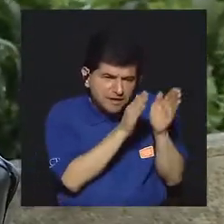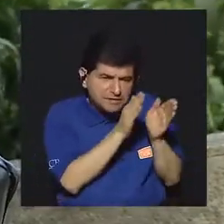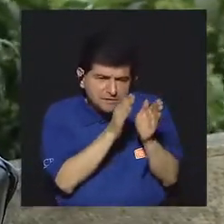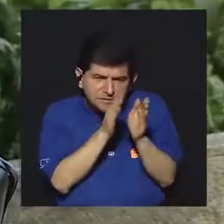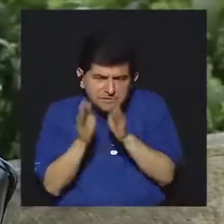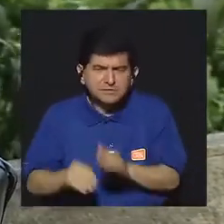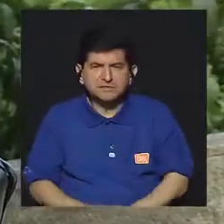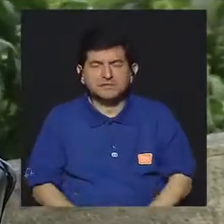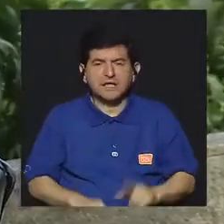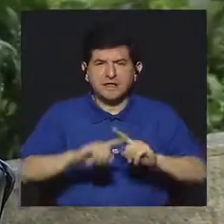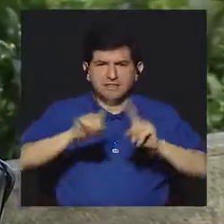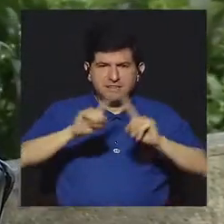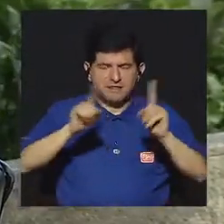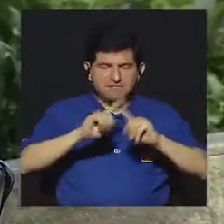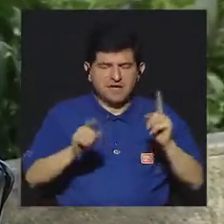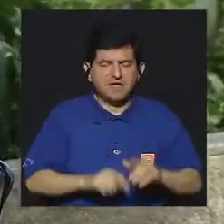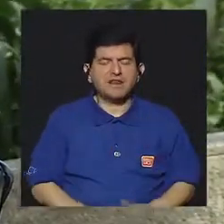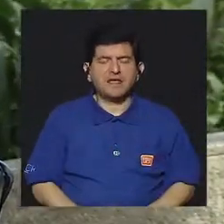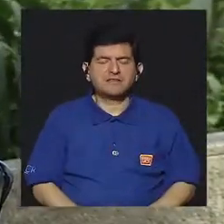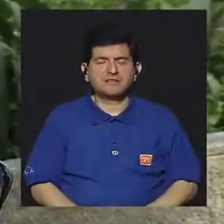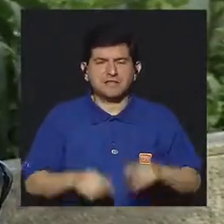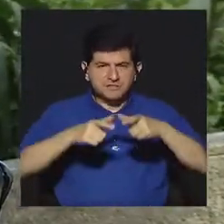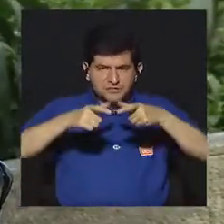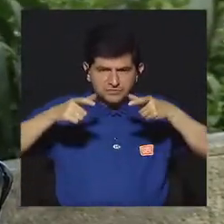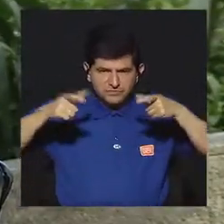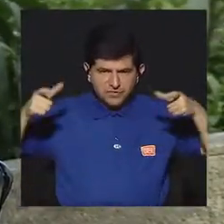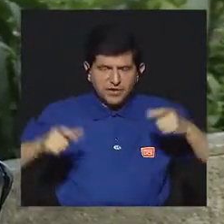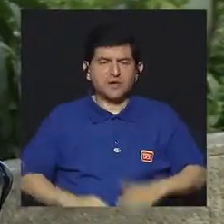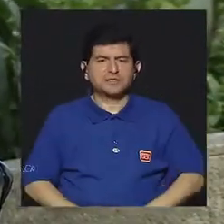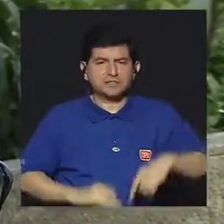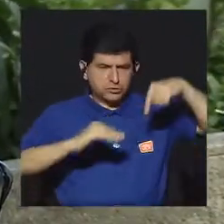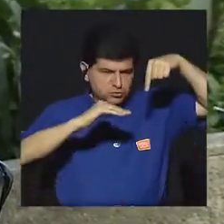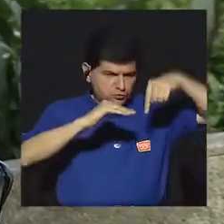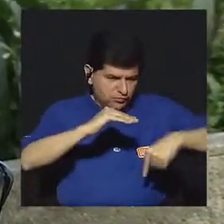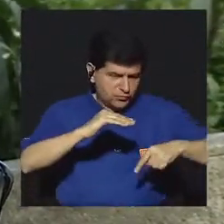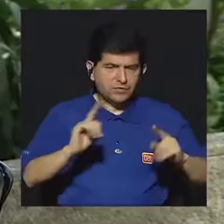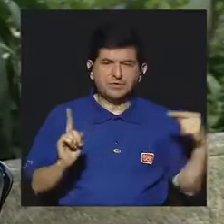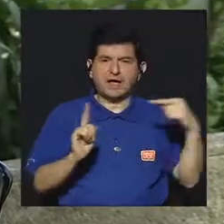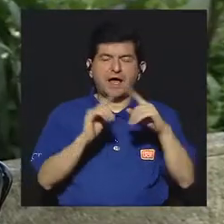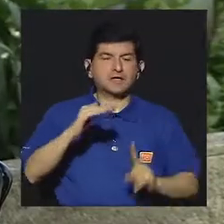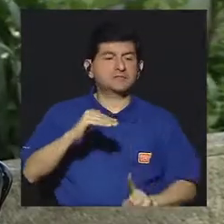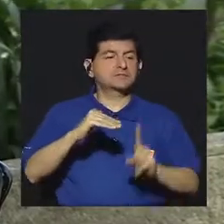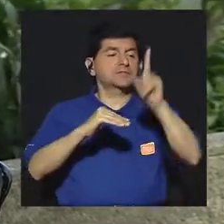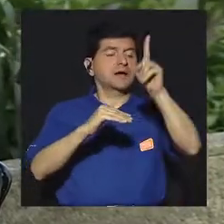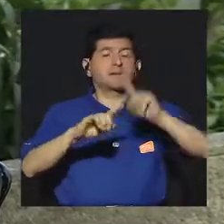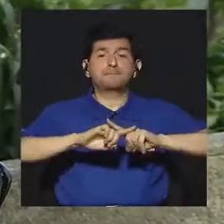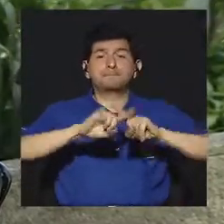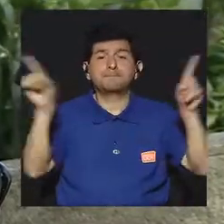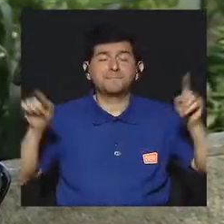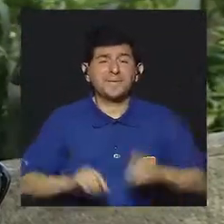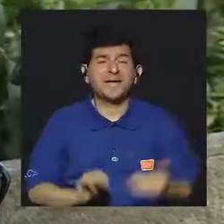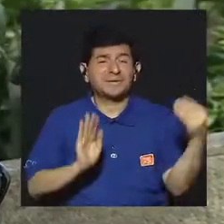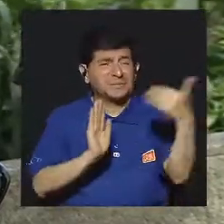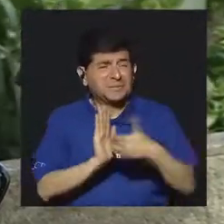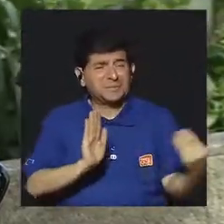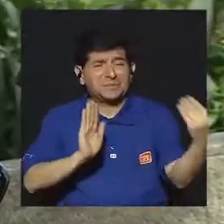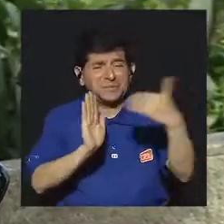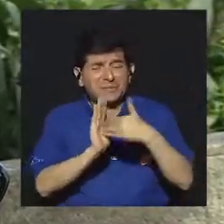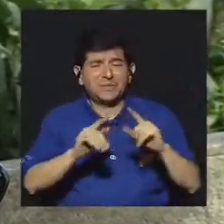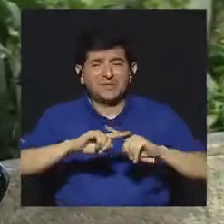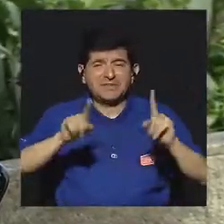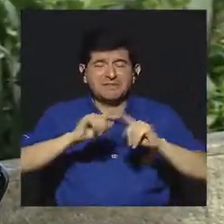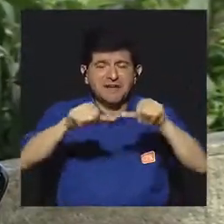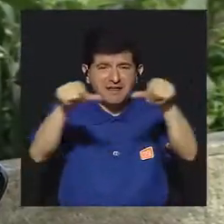desde las células que determinan frecuencias graves hasta la más aguda. Lo que pasa es que se van deteriorando